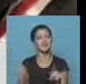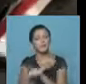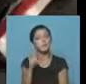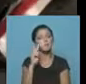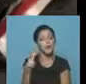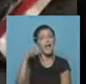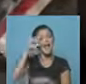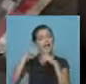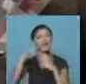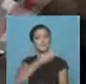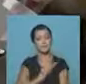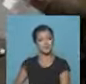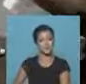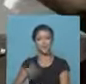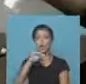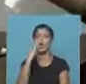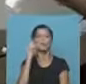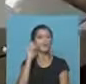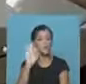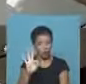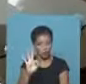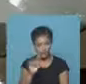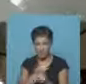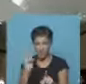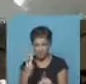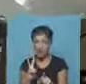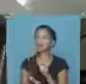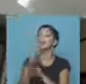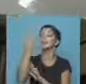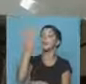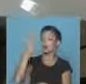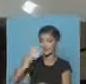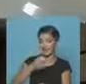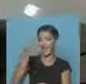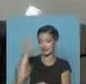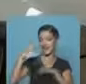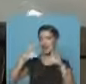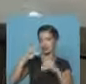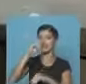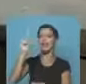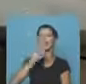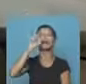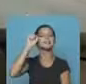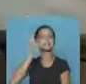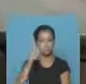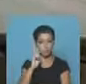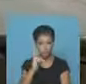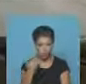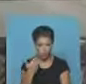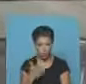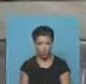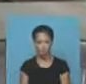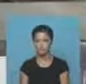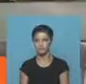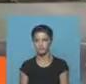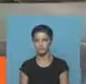es al expresidente Lugo. No, presidente Cartes recién se lo vio a la noche. Se leyó un documento a la noche, un comunicado. Vos decís, Inde, que en